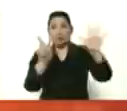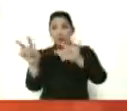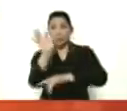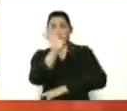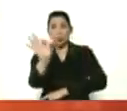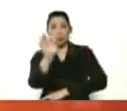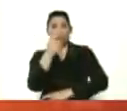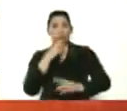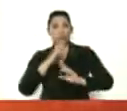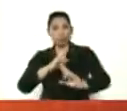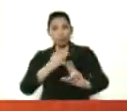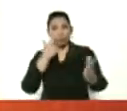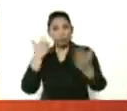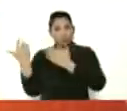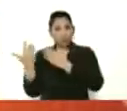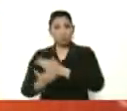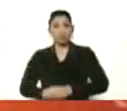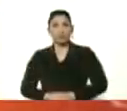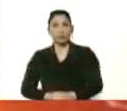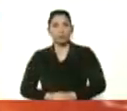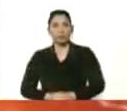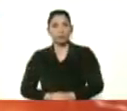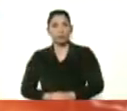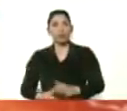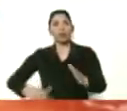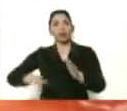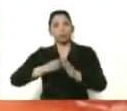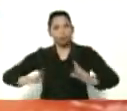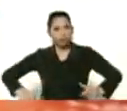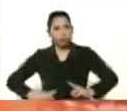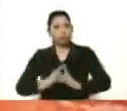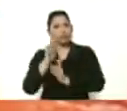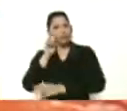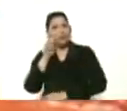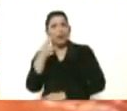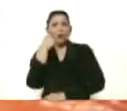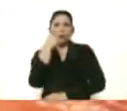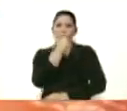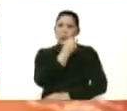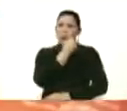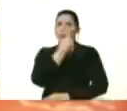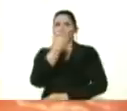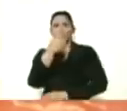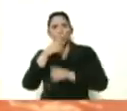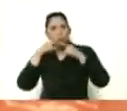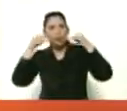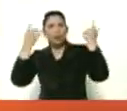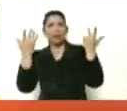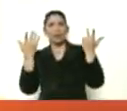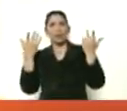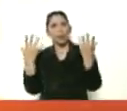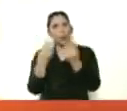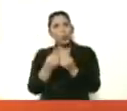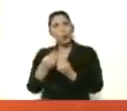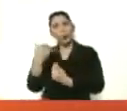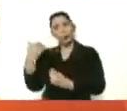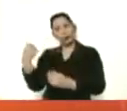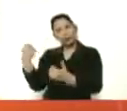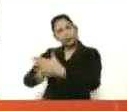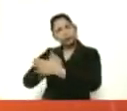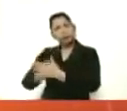87%. Reencontrarse con la familia, verle los ojos, sonreír juntos. Pelear a veces,